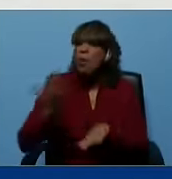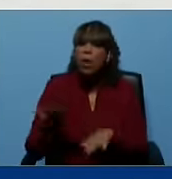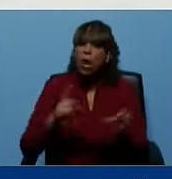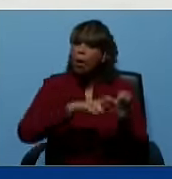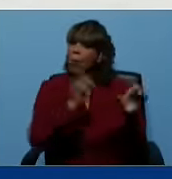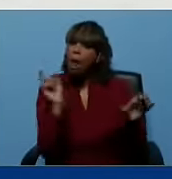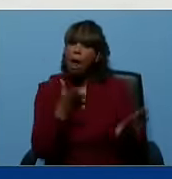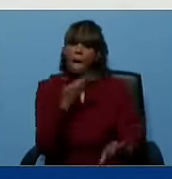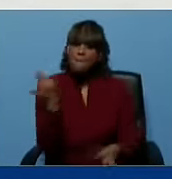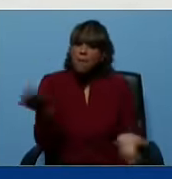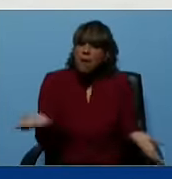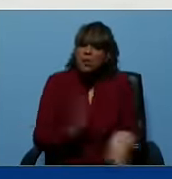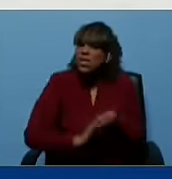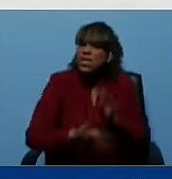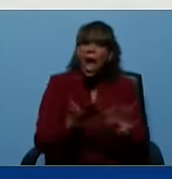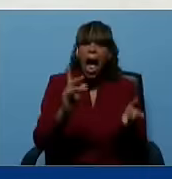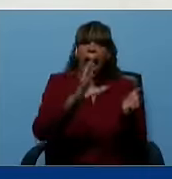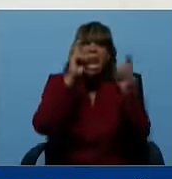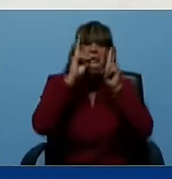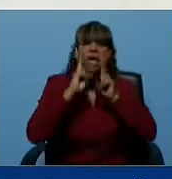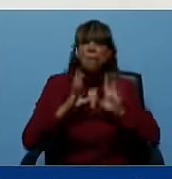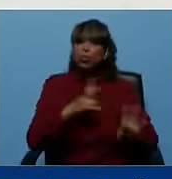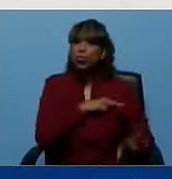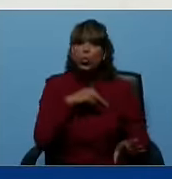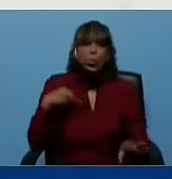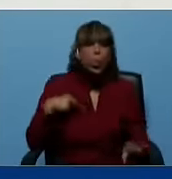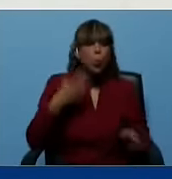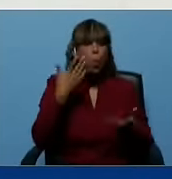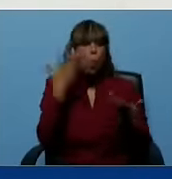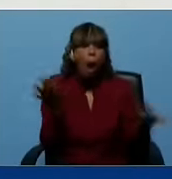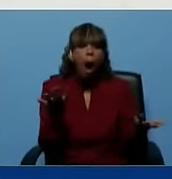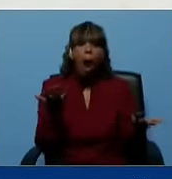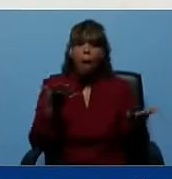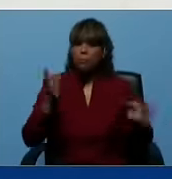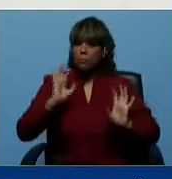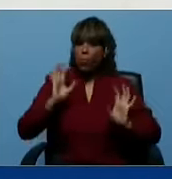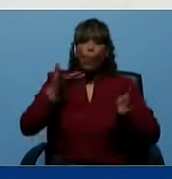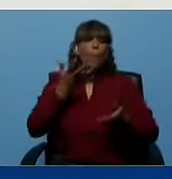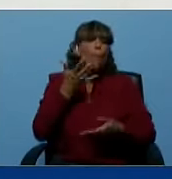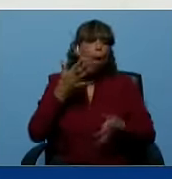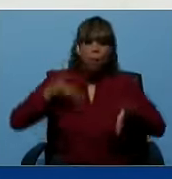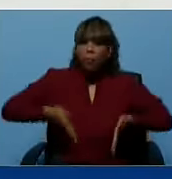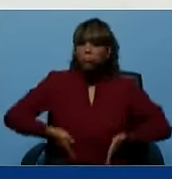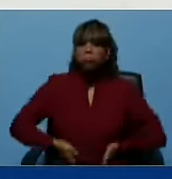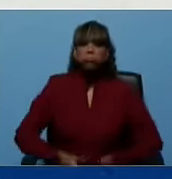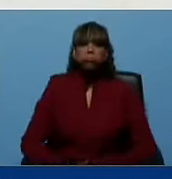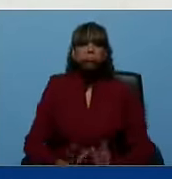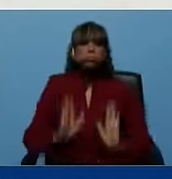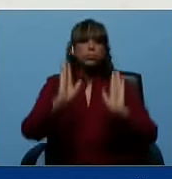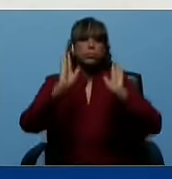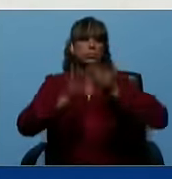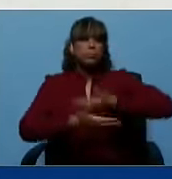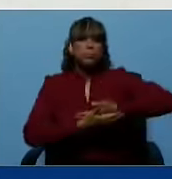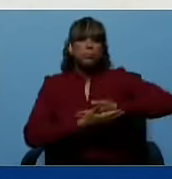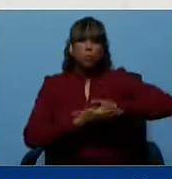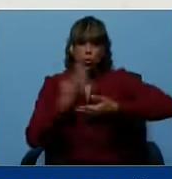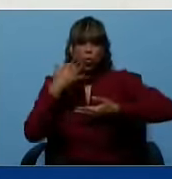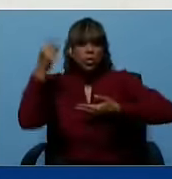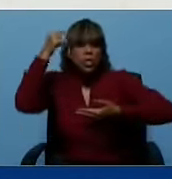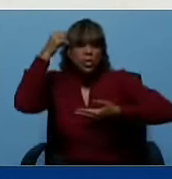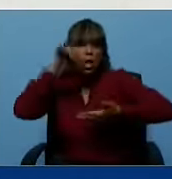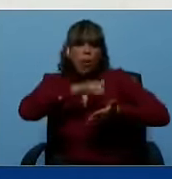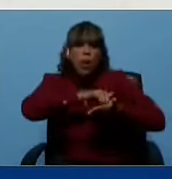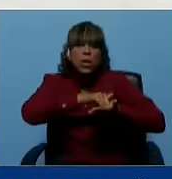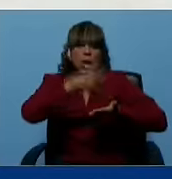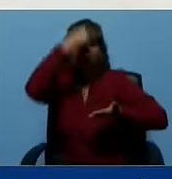desinstalas WhatsApp? Es que nosotros cuando nacimos del vientre de nuestra madre, nacimos con un chip de WhatsApp